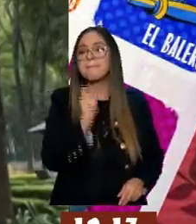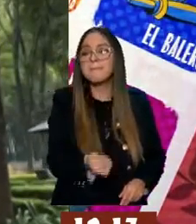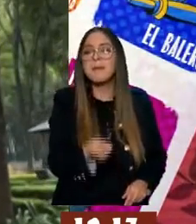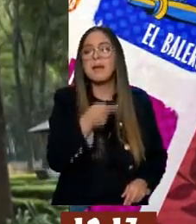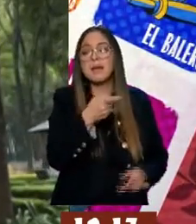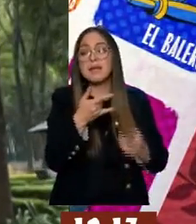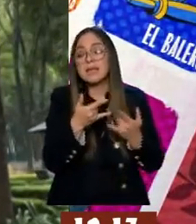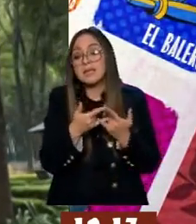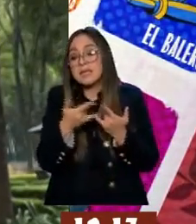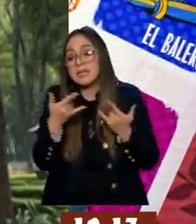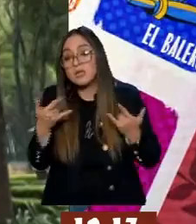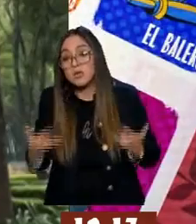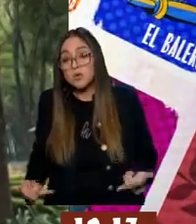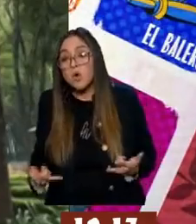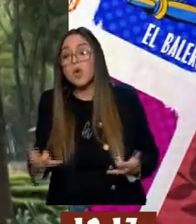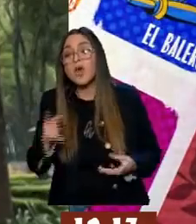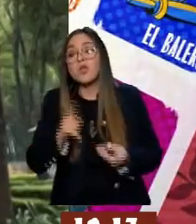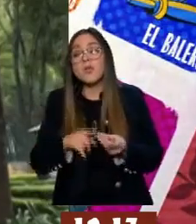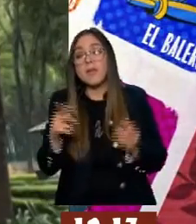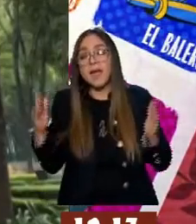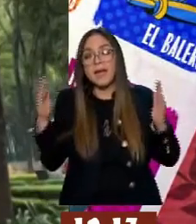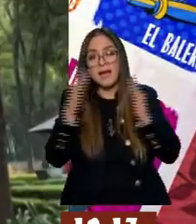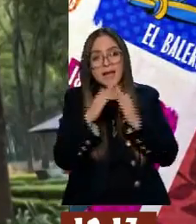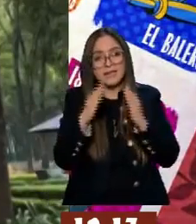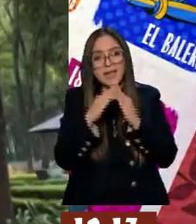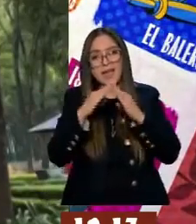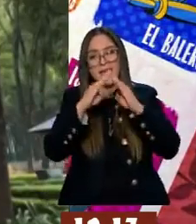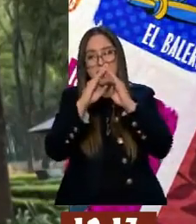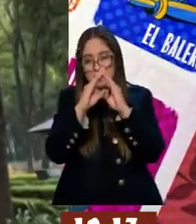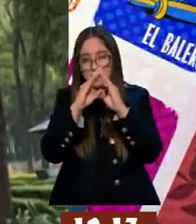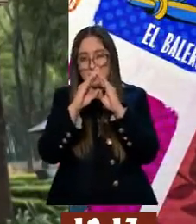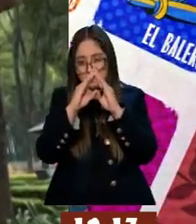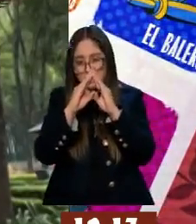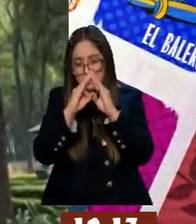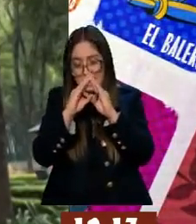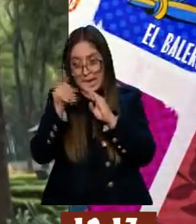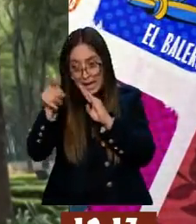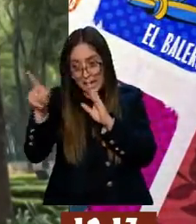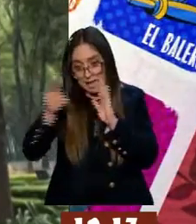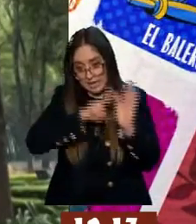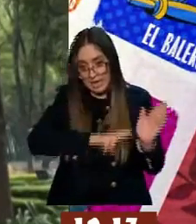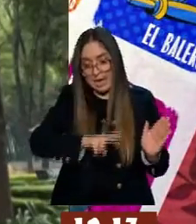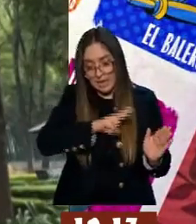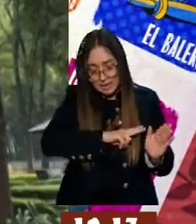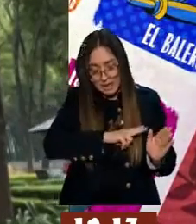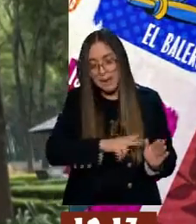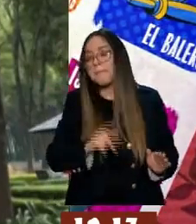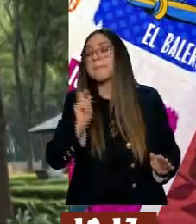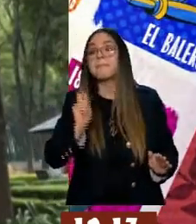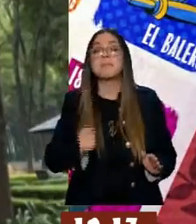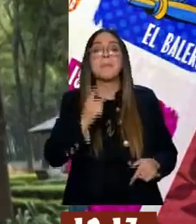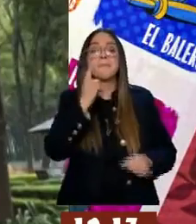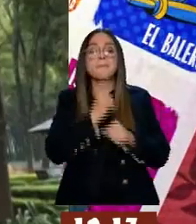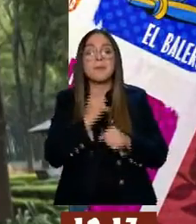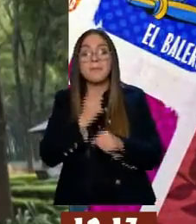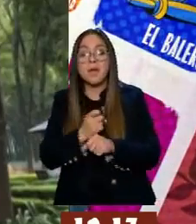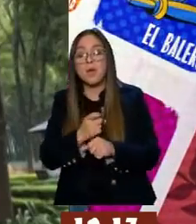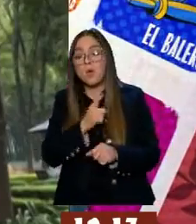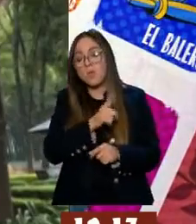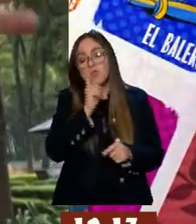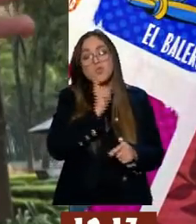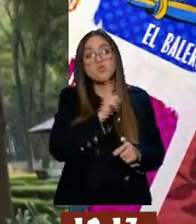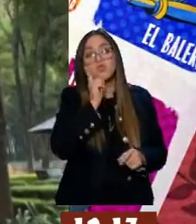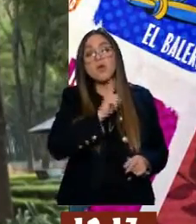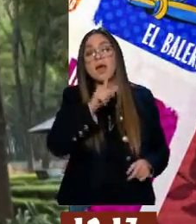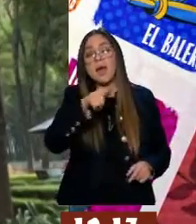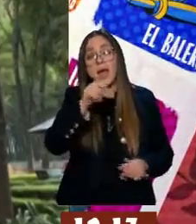una casa que se renta en Airbnb. Entonces la película está dividida en dos partes. Primero, una aspirante actriz renta